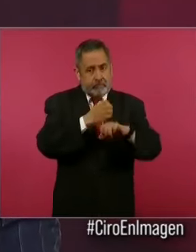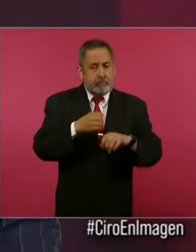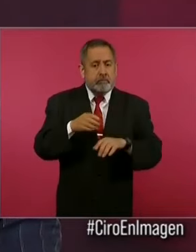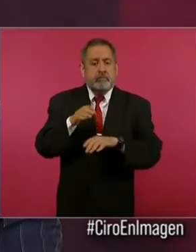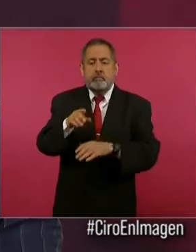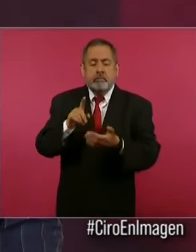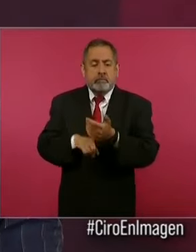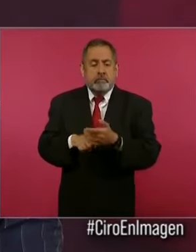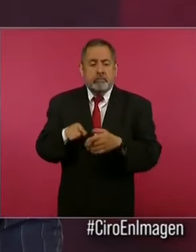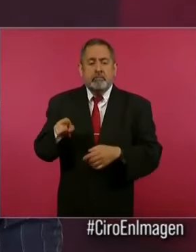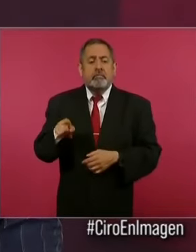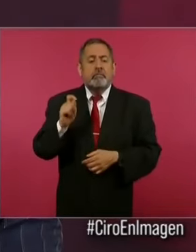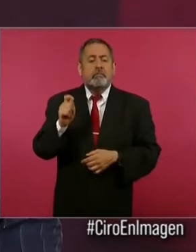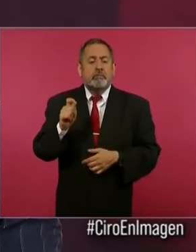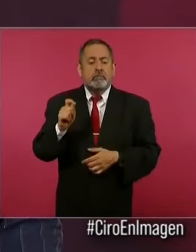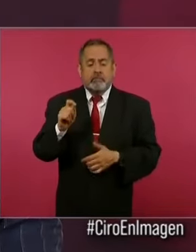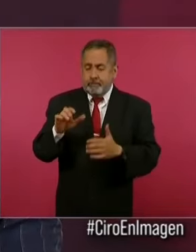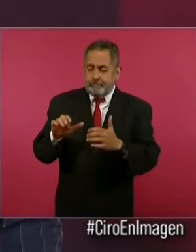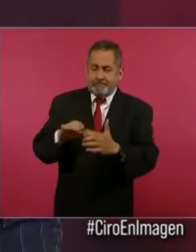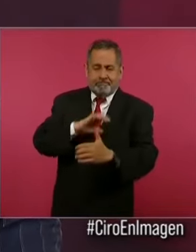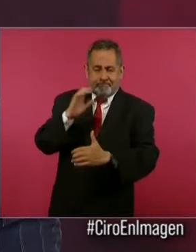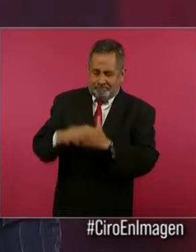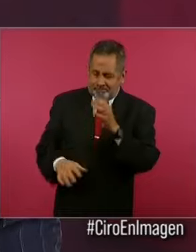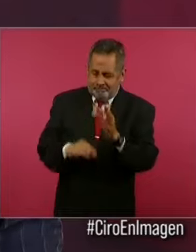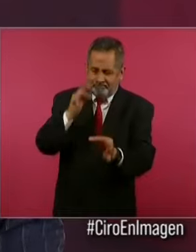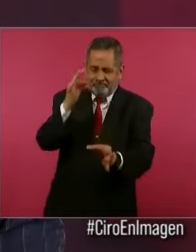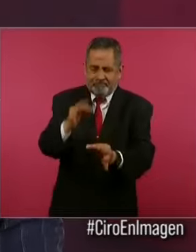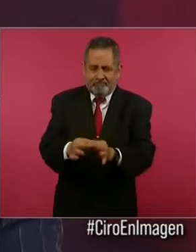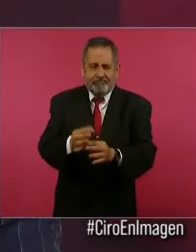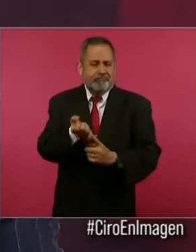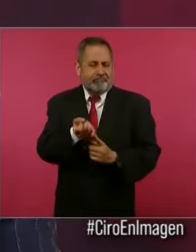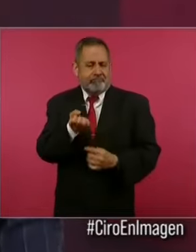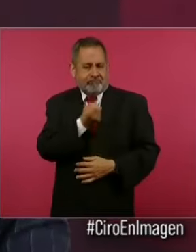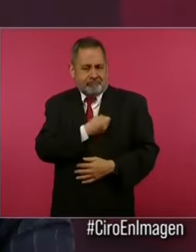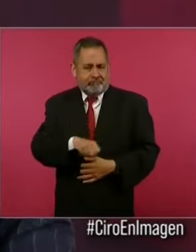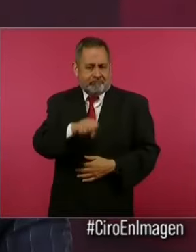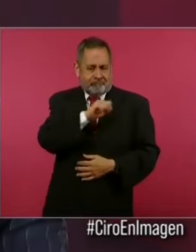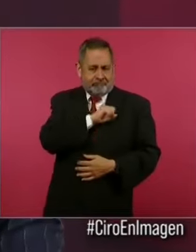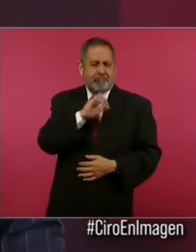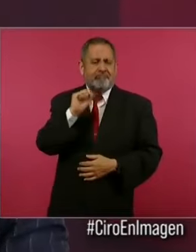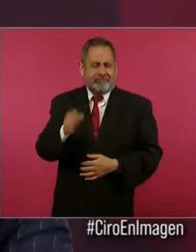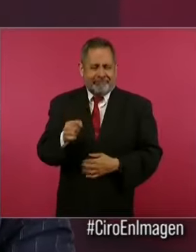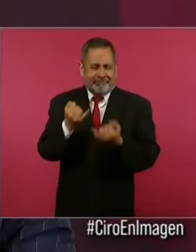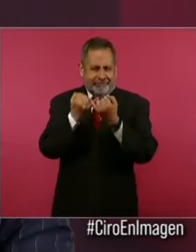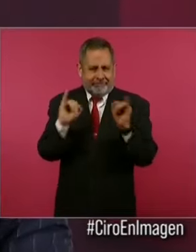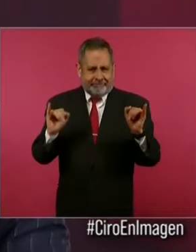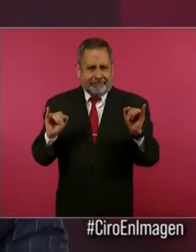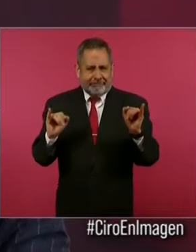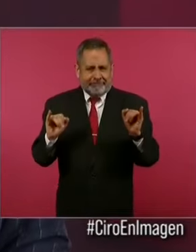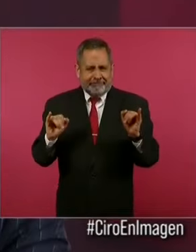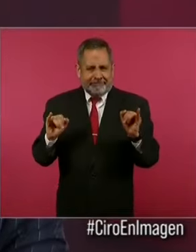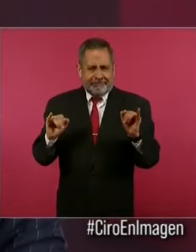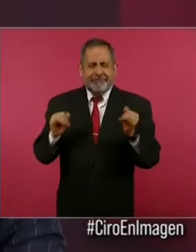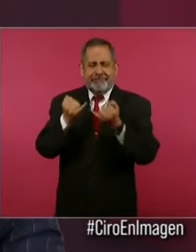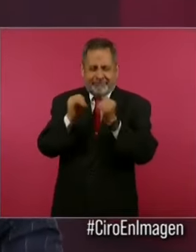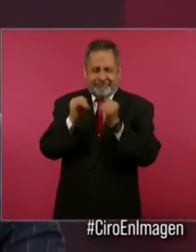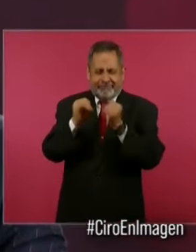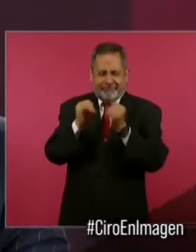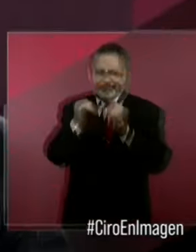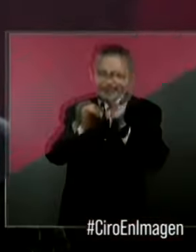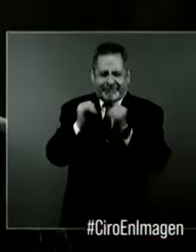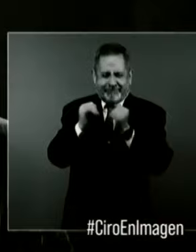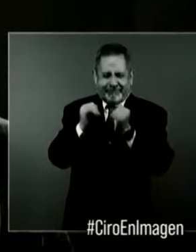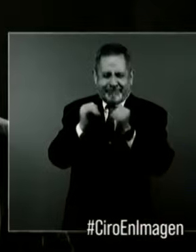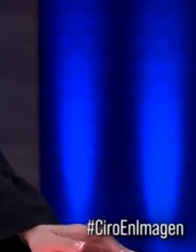dando por terminado el sistema de salud pública es decir el plan de salud